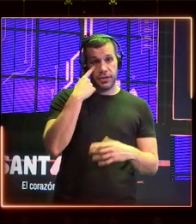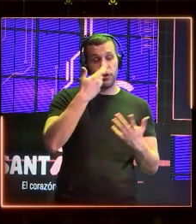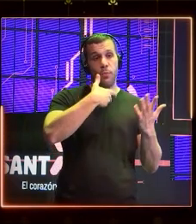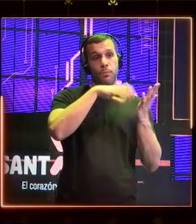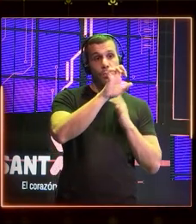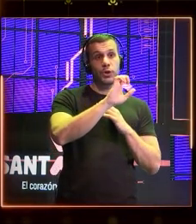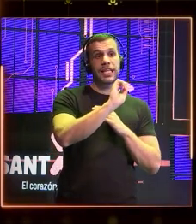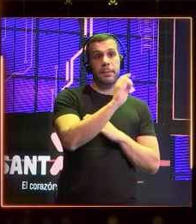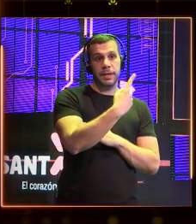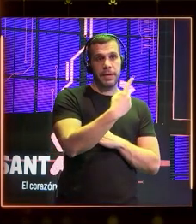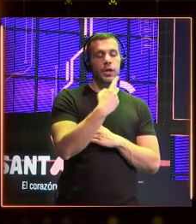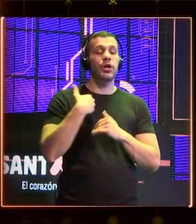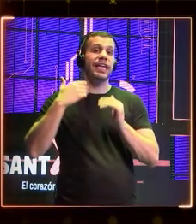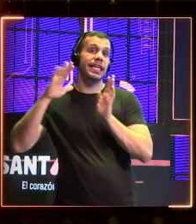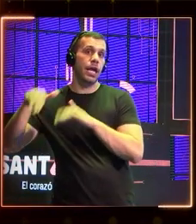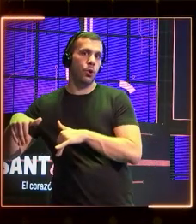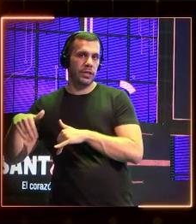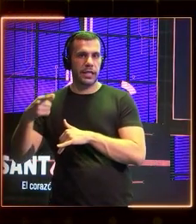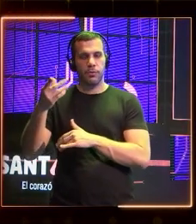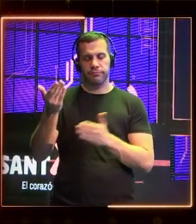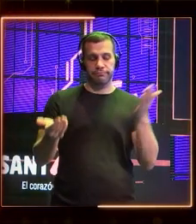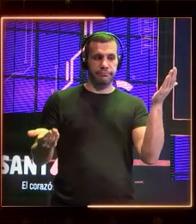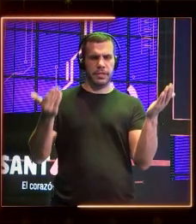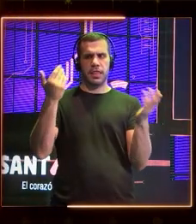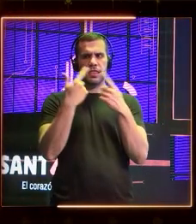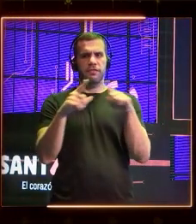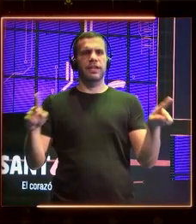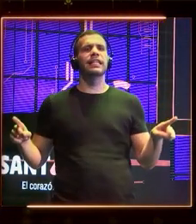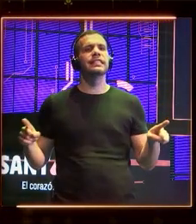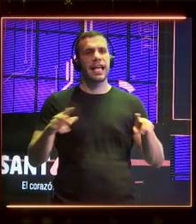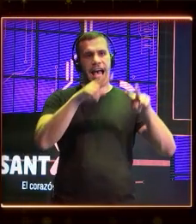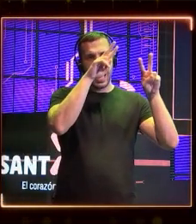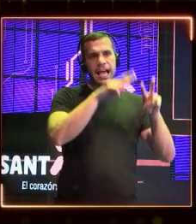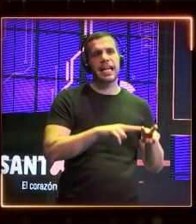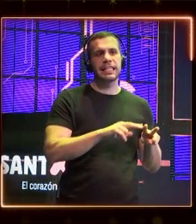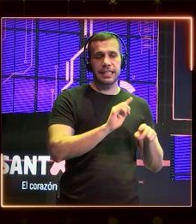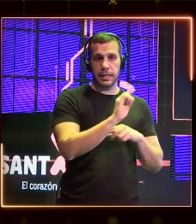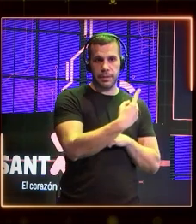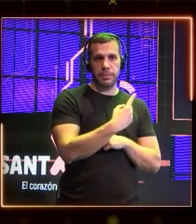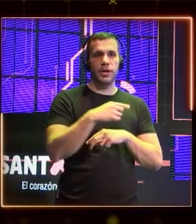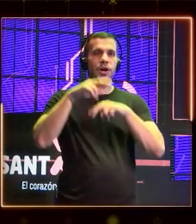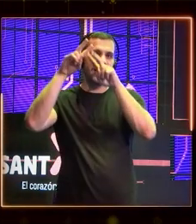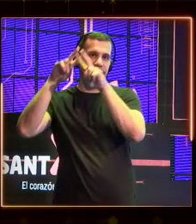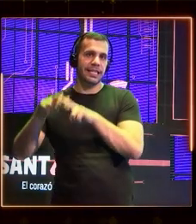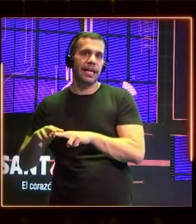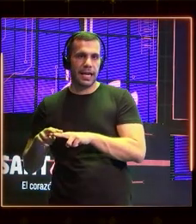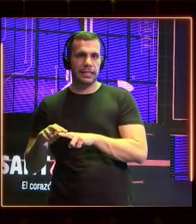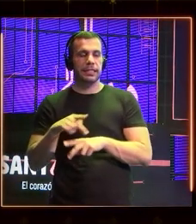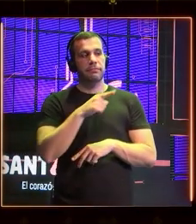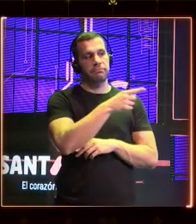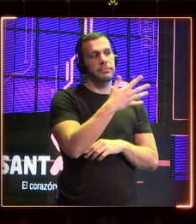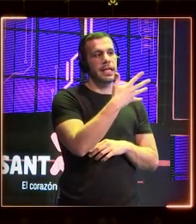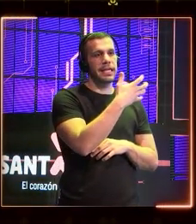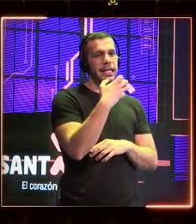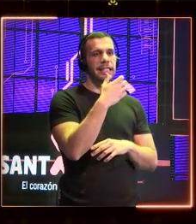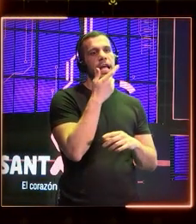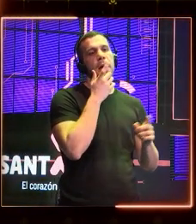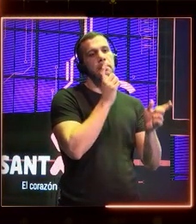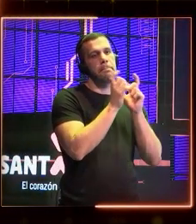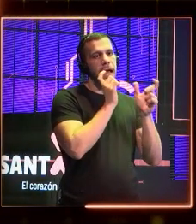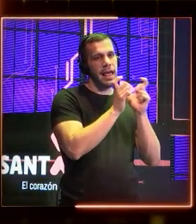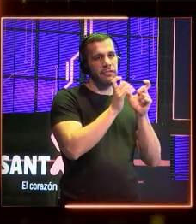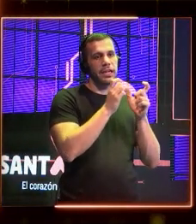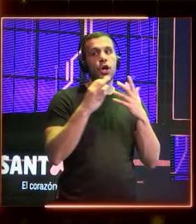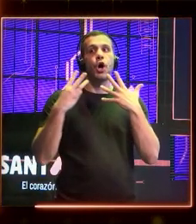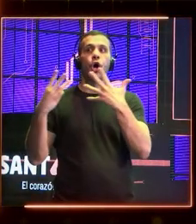esfera y el último el análisis del primer iPhone y análisis del último 500 palabras dos fotos 8000